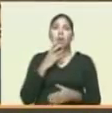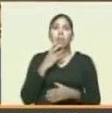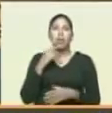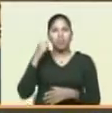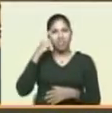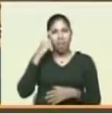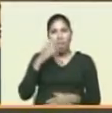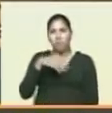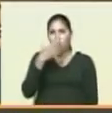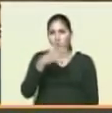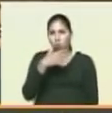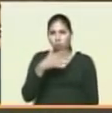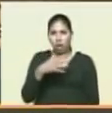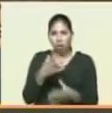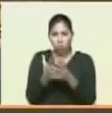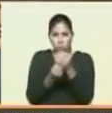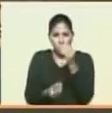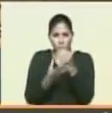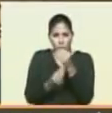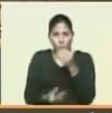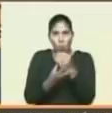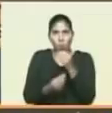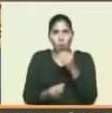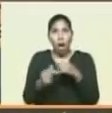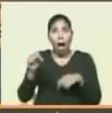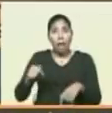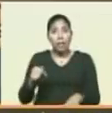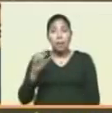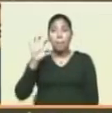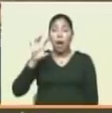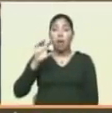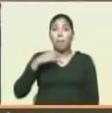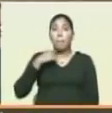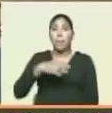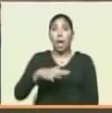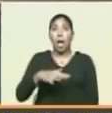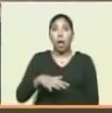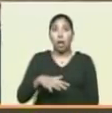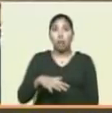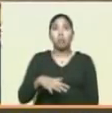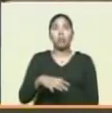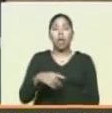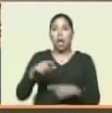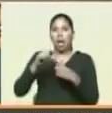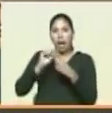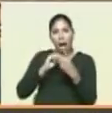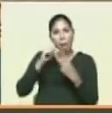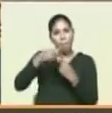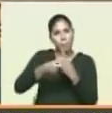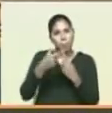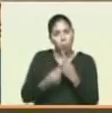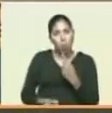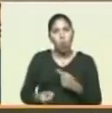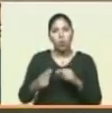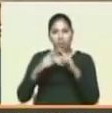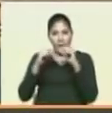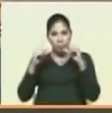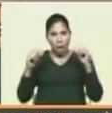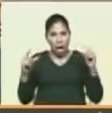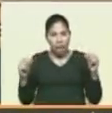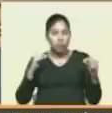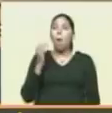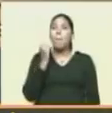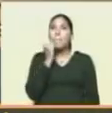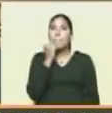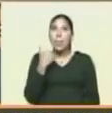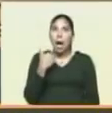nuestro país, que se pierde. ¿Cuánto mango, cuánto cambur, cuánto tamarindo,